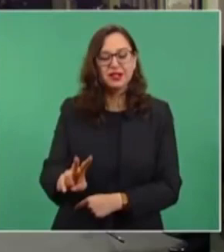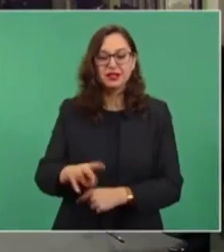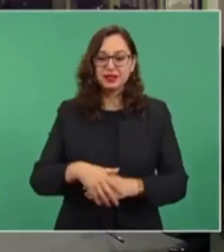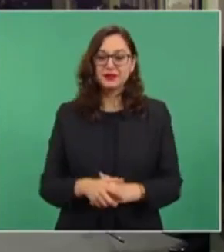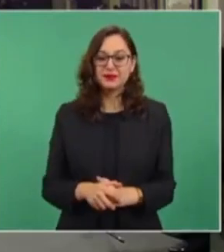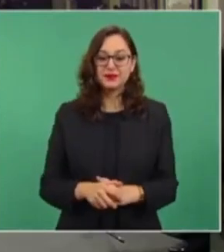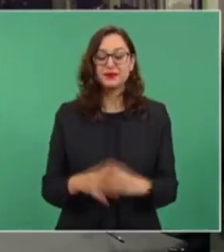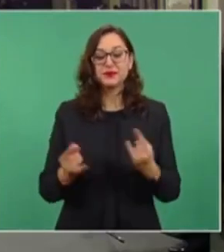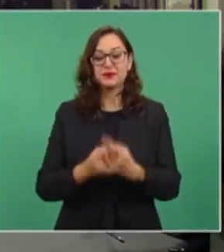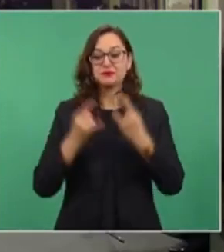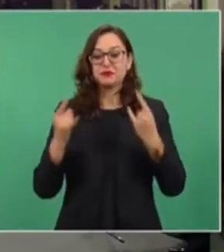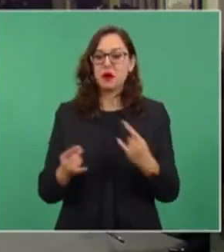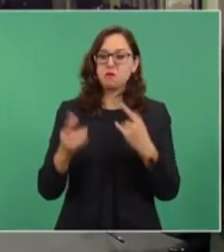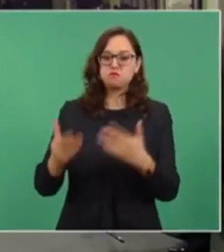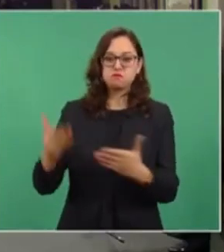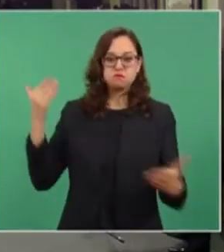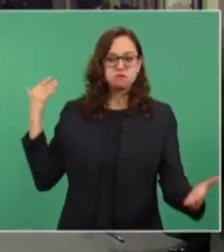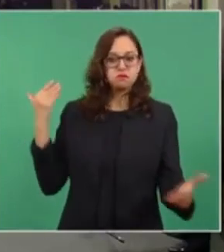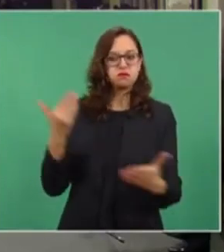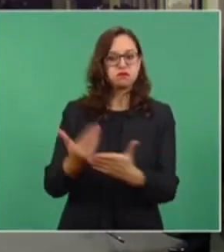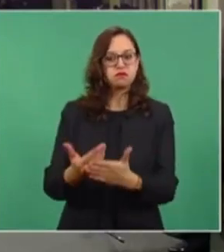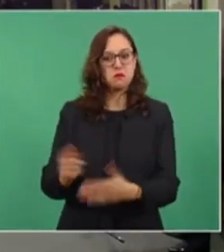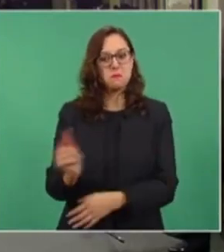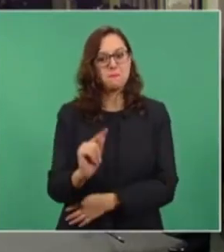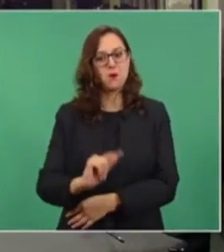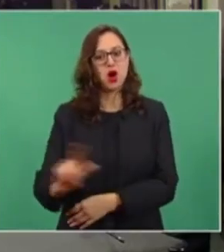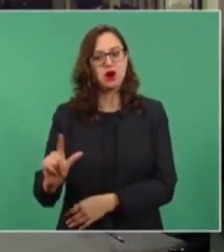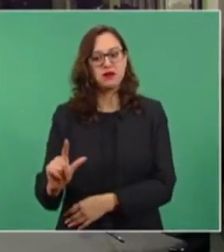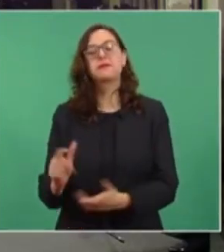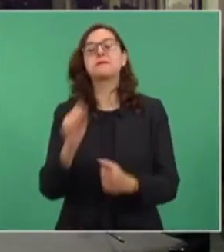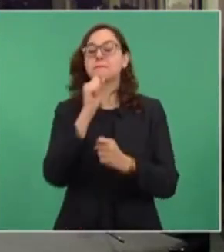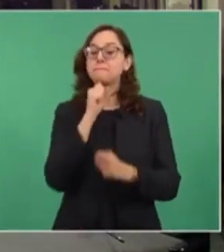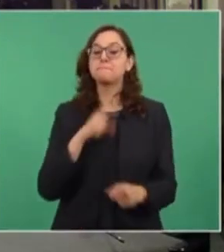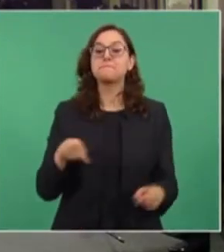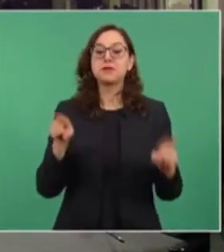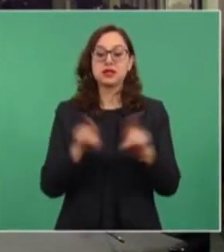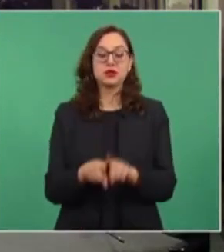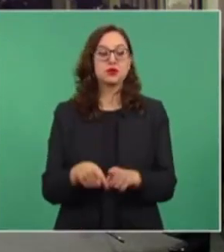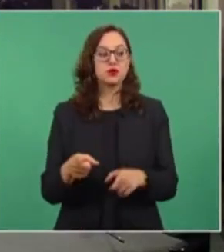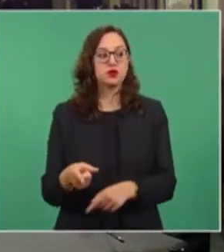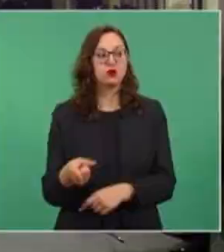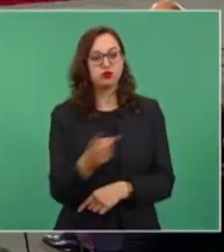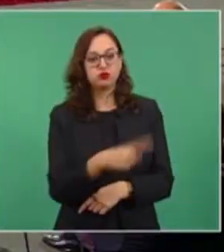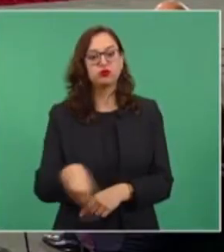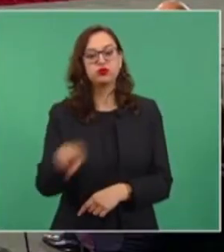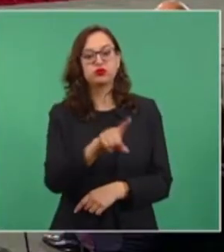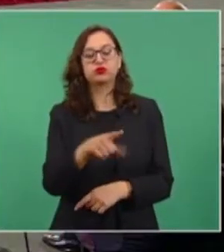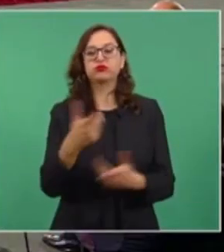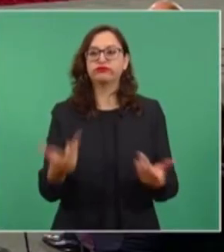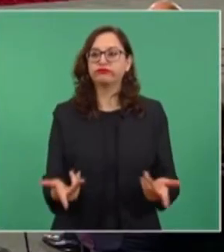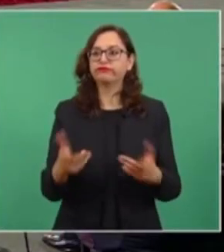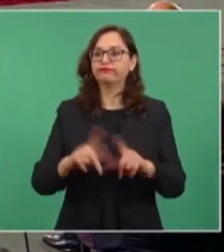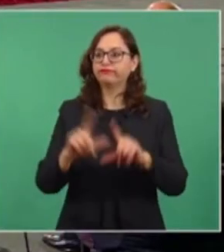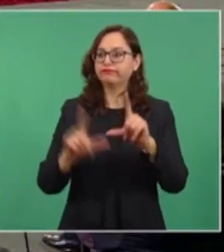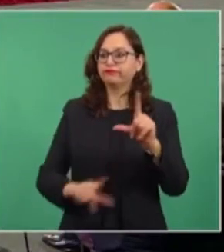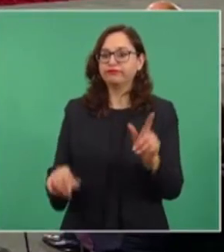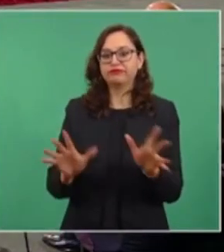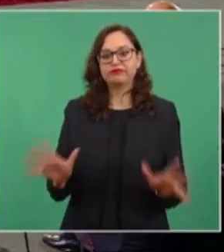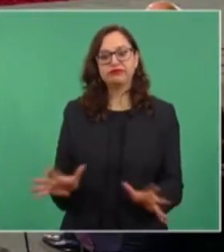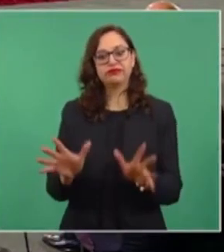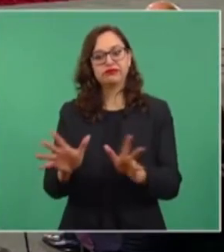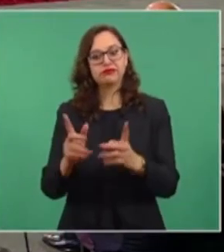su trayectoria profesional y por lo que han aportado al desarrollo de nuestro país, de